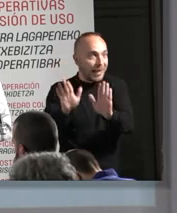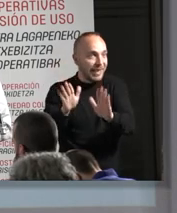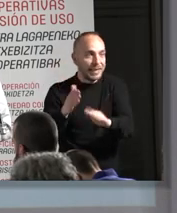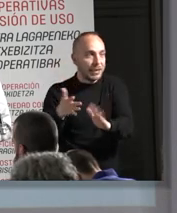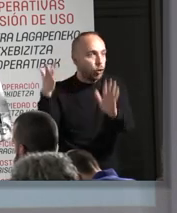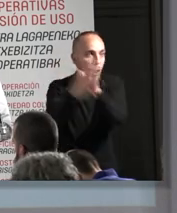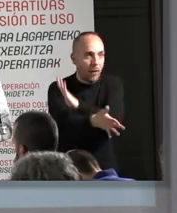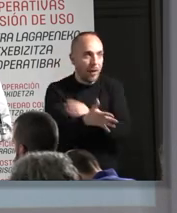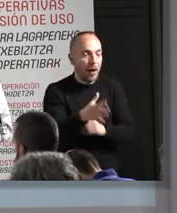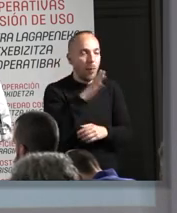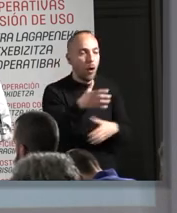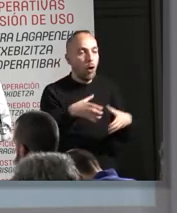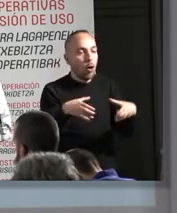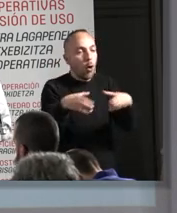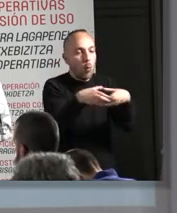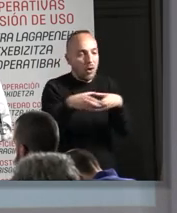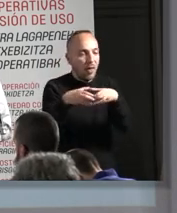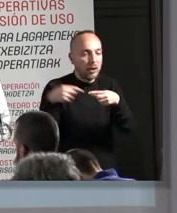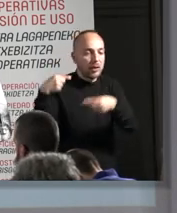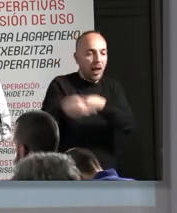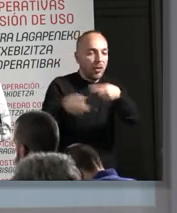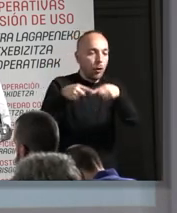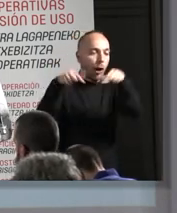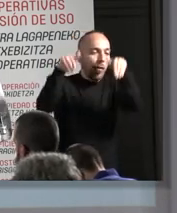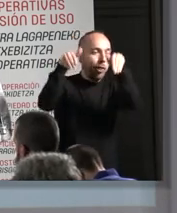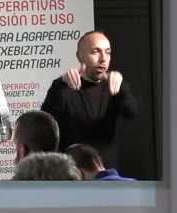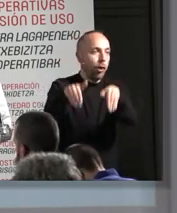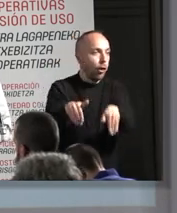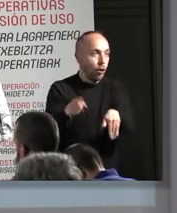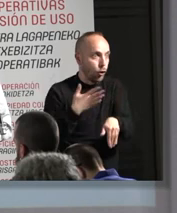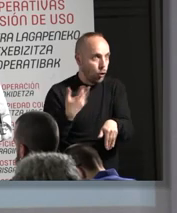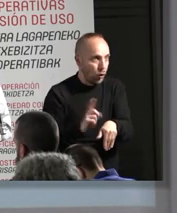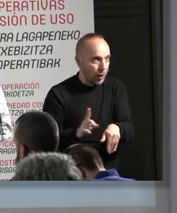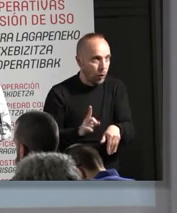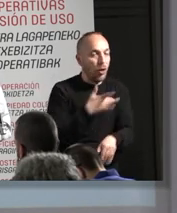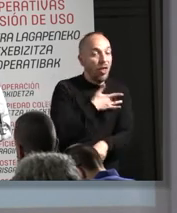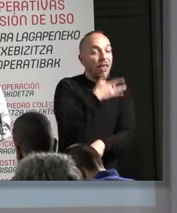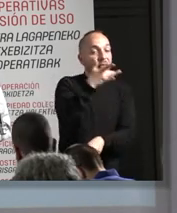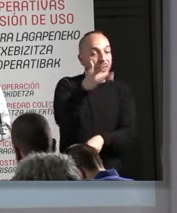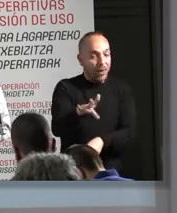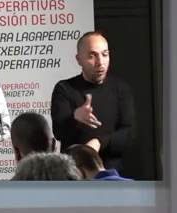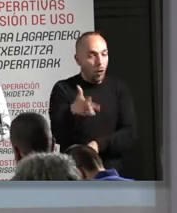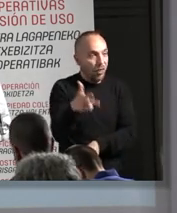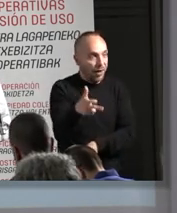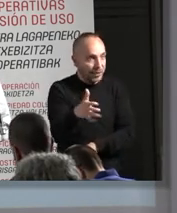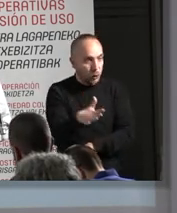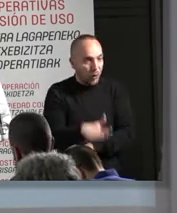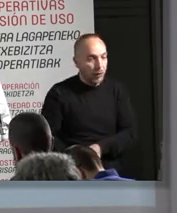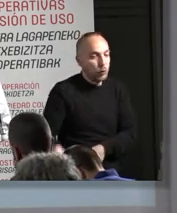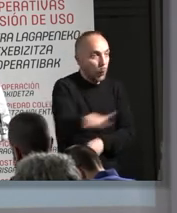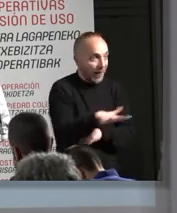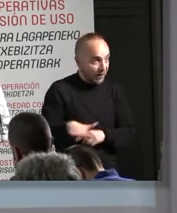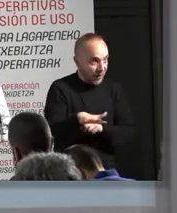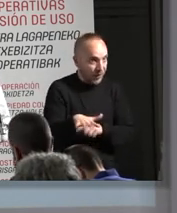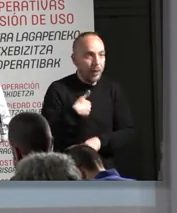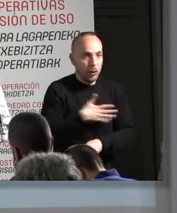comunidades tradicionales que se deterioran, ya que cedemos o cede el derecho de superficie, queremos edificios